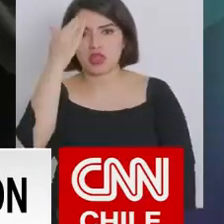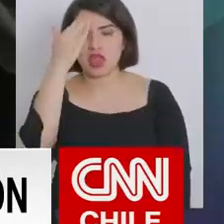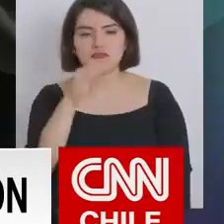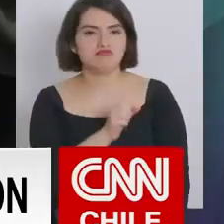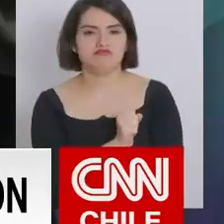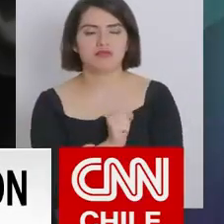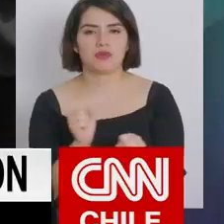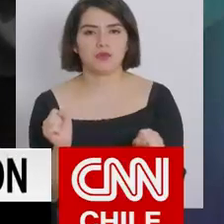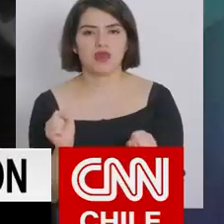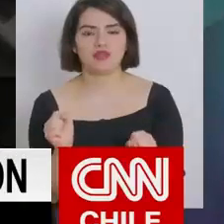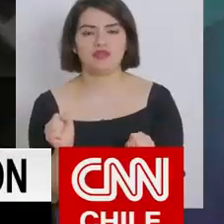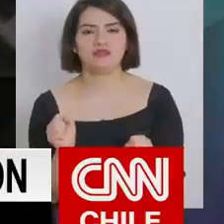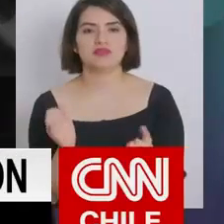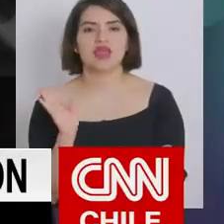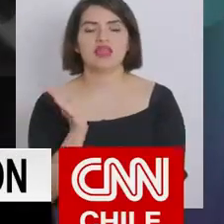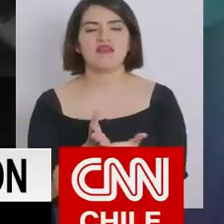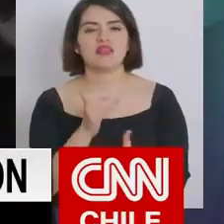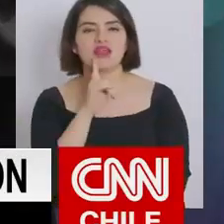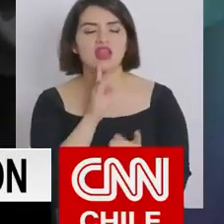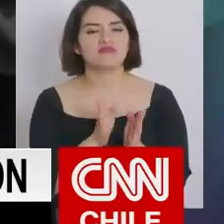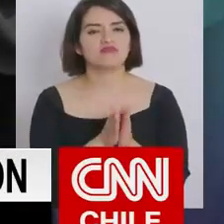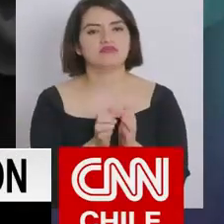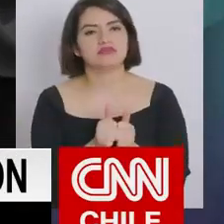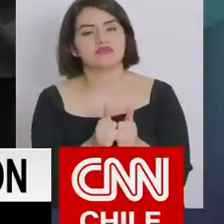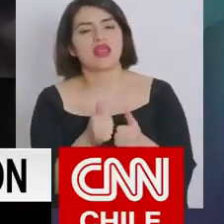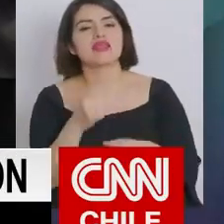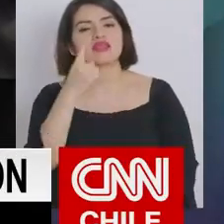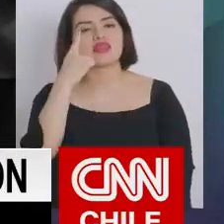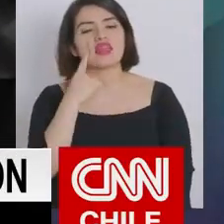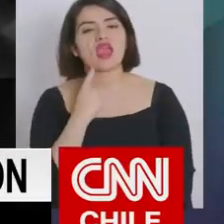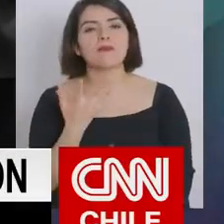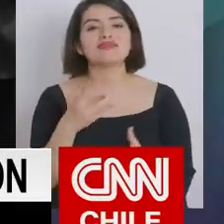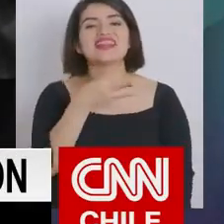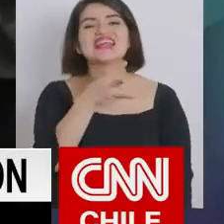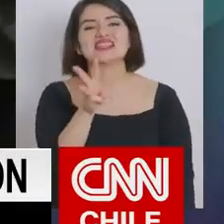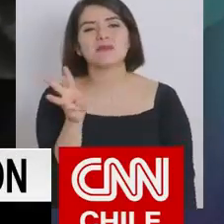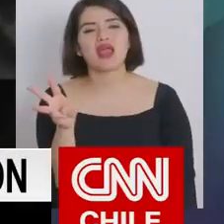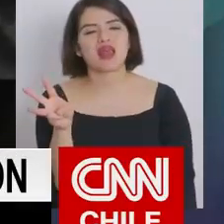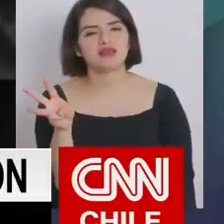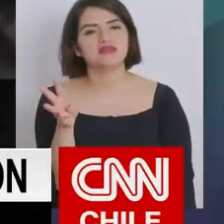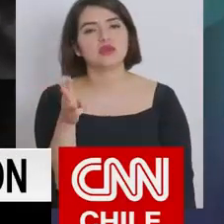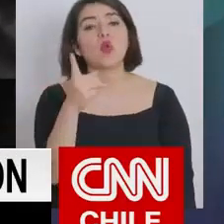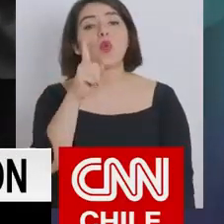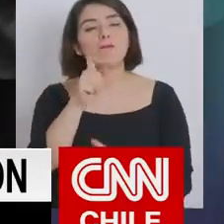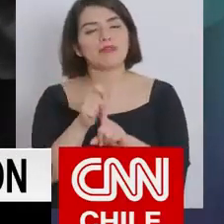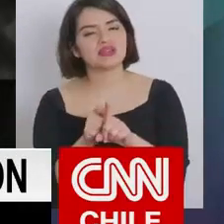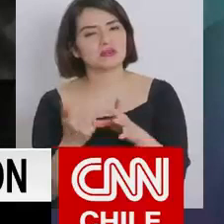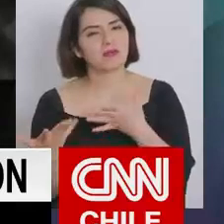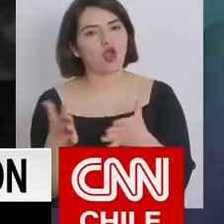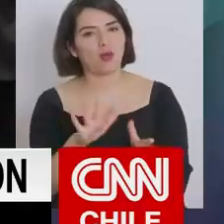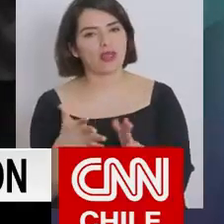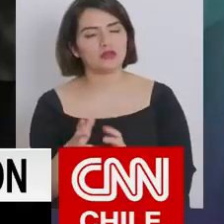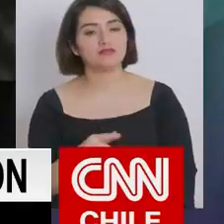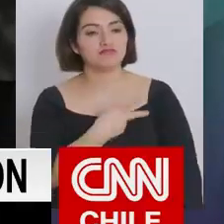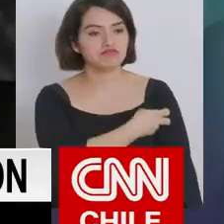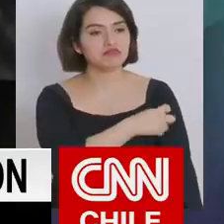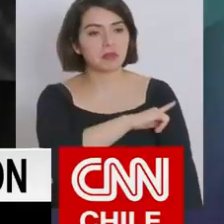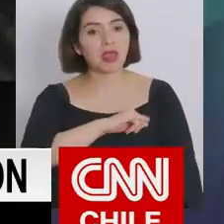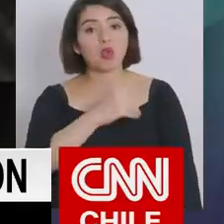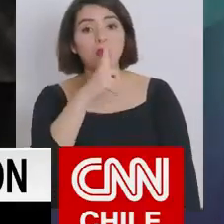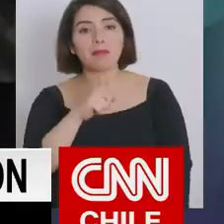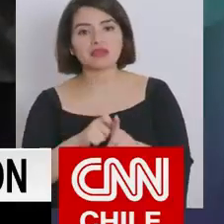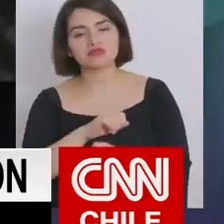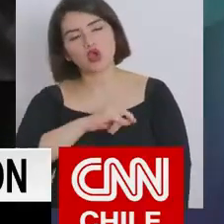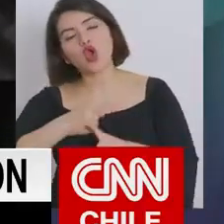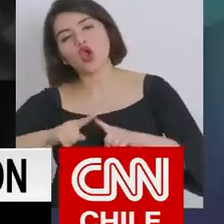Son vacunas que tienen que tener una distancia entre una de otra, al menos de 3 semanas, 1 mes. Por lo tanto, estamos trabajando para poder llevar a